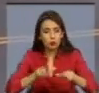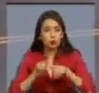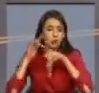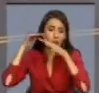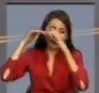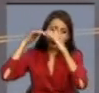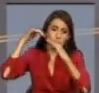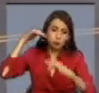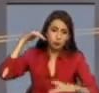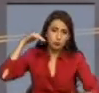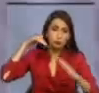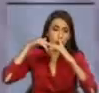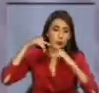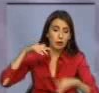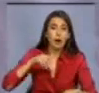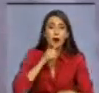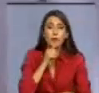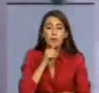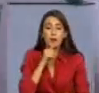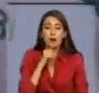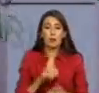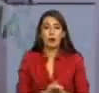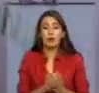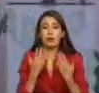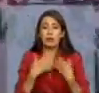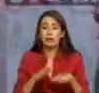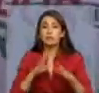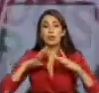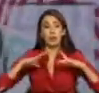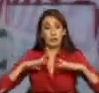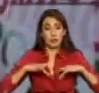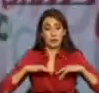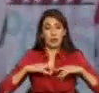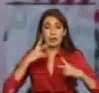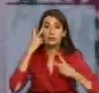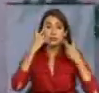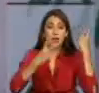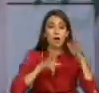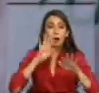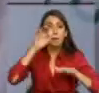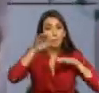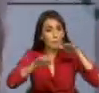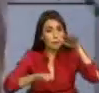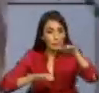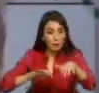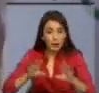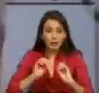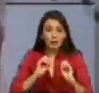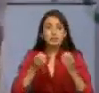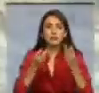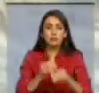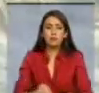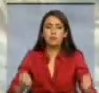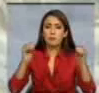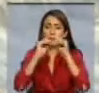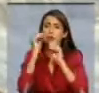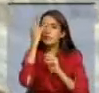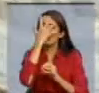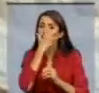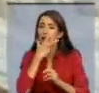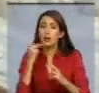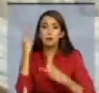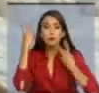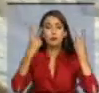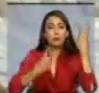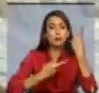15 minutos de la cabecera cantonal. Es así que para este feriado la opción no solo es playas, también hay bellos rincones de la zona rural para vivir a plenitud